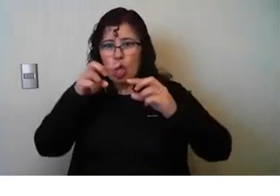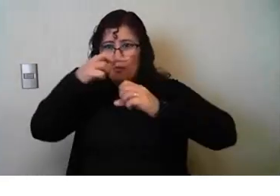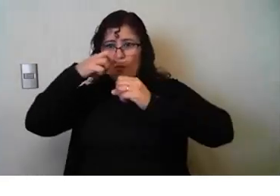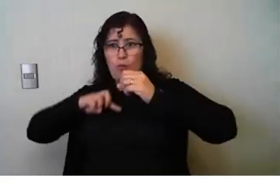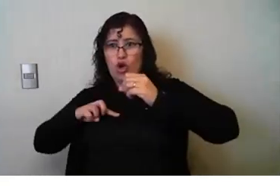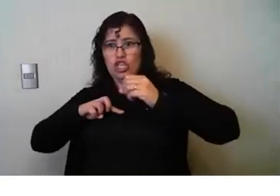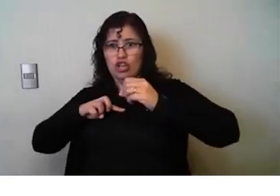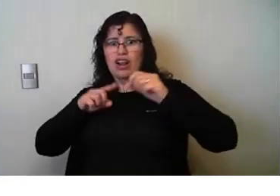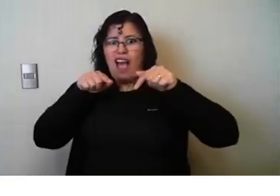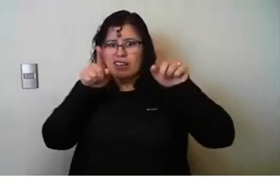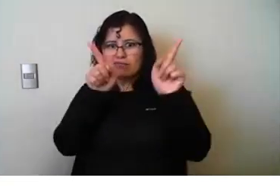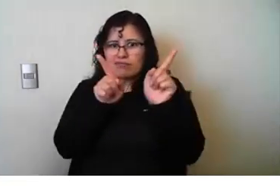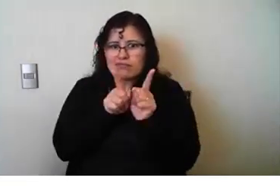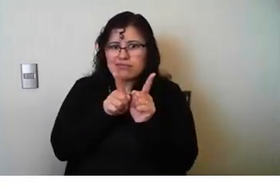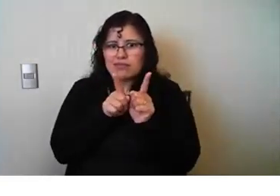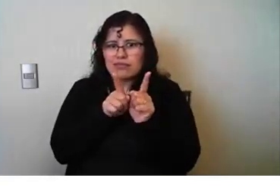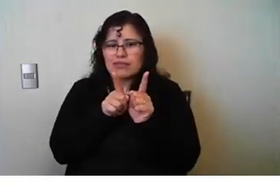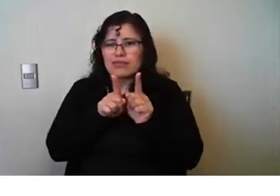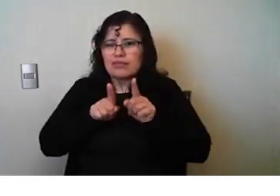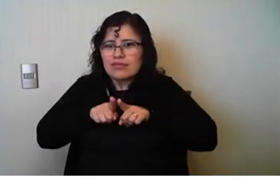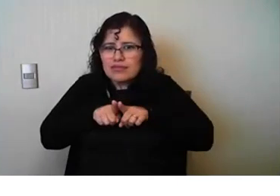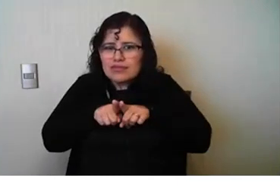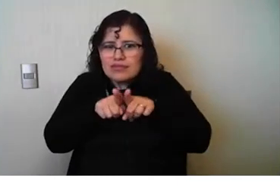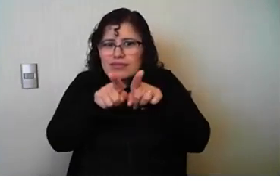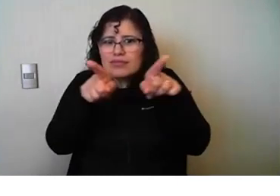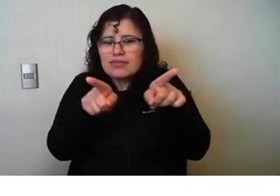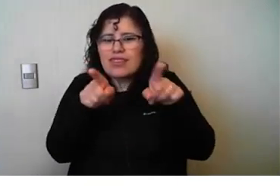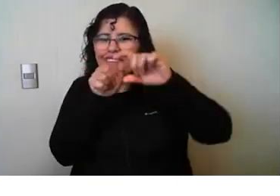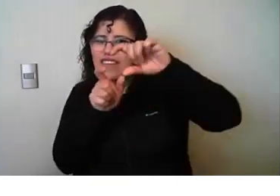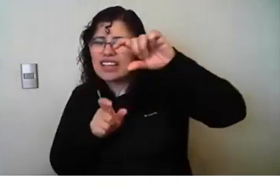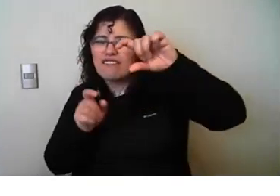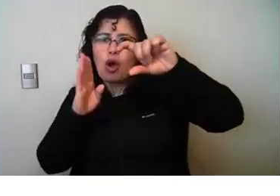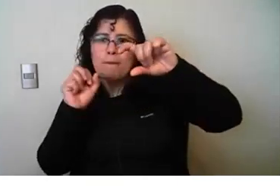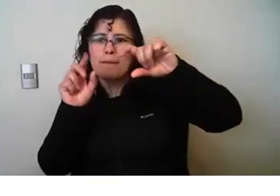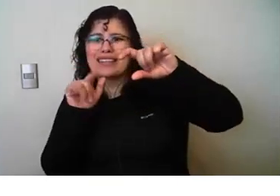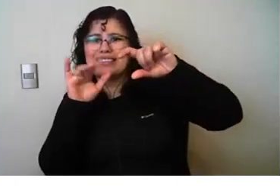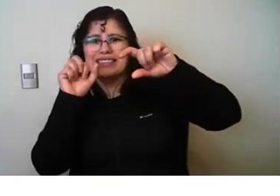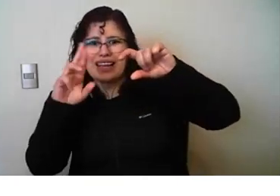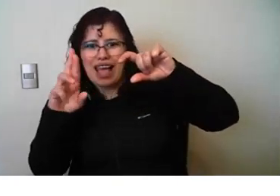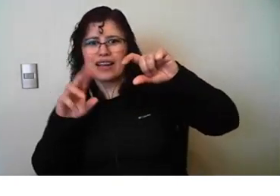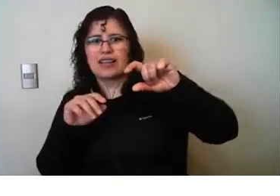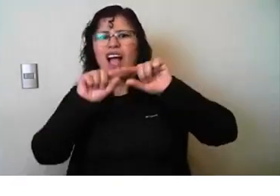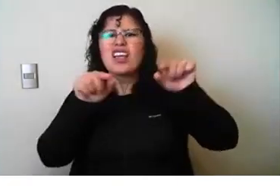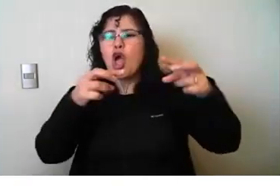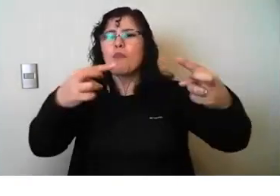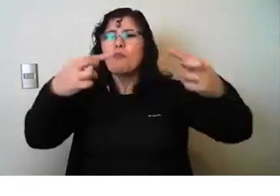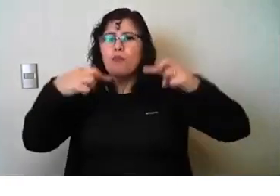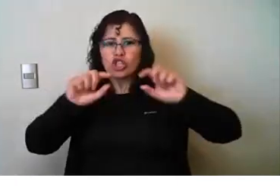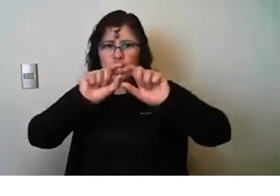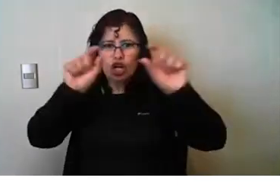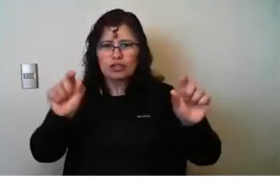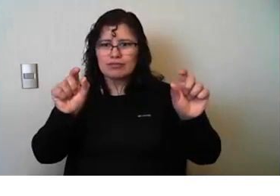se cierra con el aporte del sistema vértebro-basilar con las arterias cerebrales posteriores, que aquí nosotros podemos